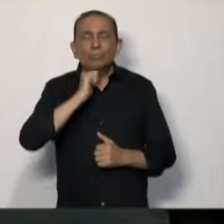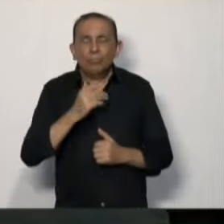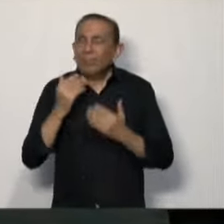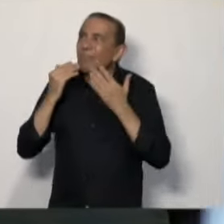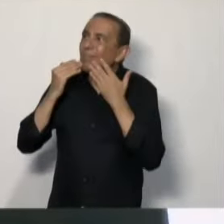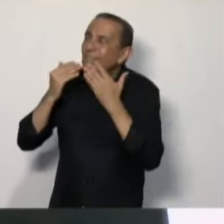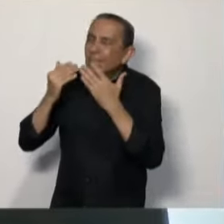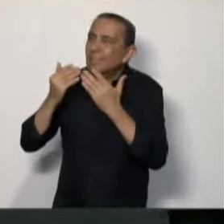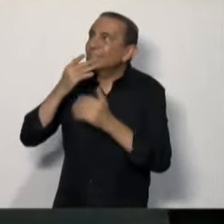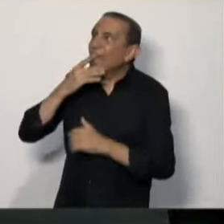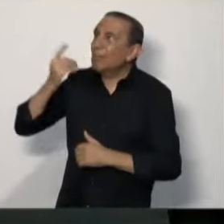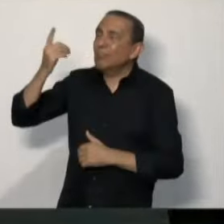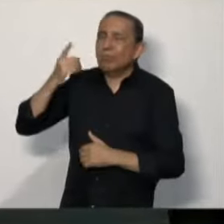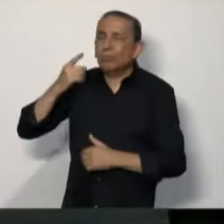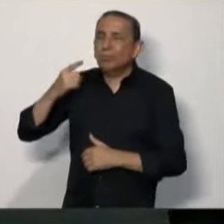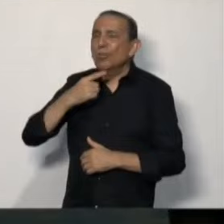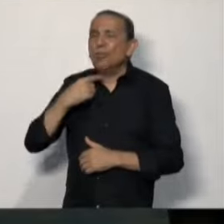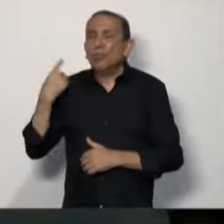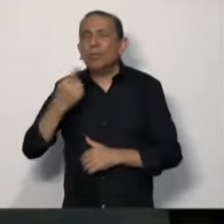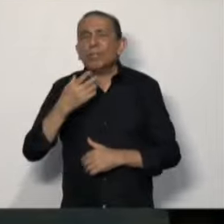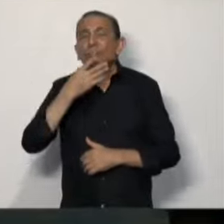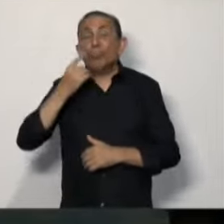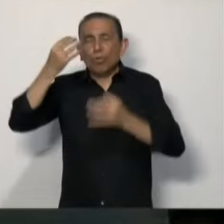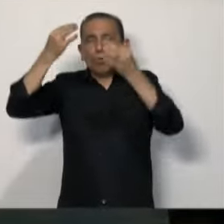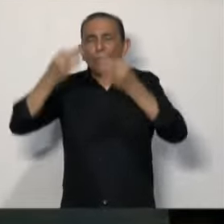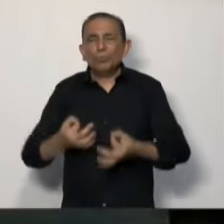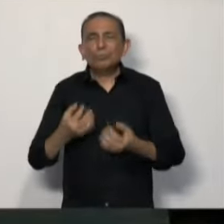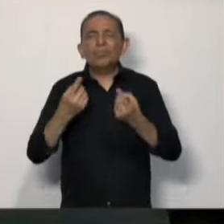Demos gracias al Señor nuestro Dios.